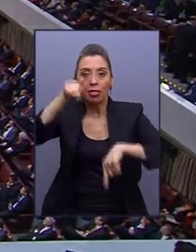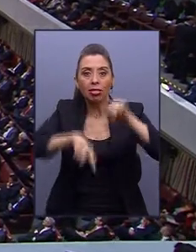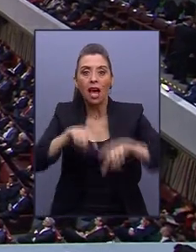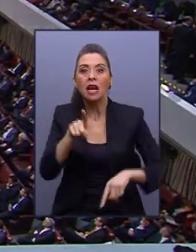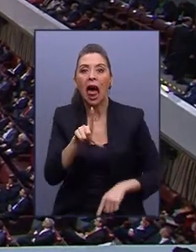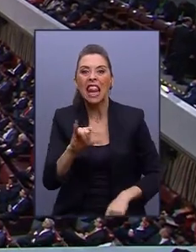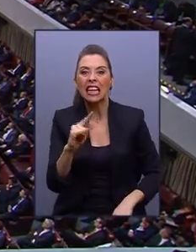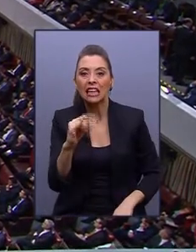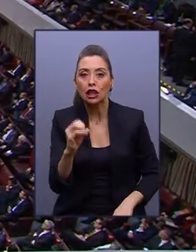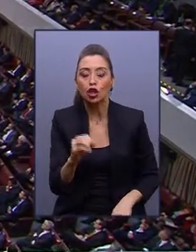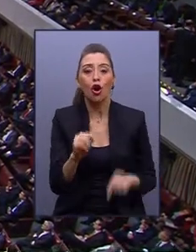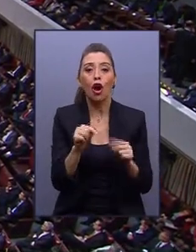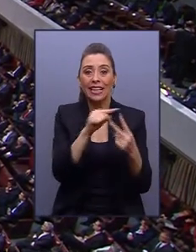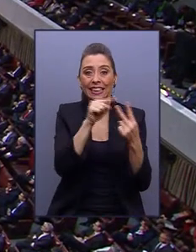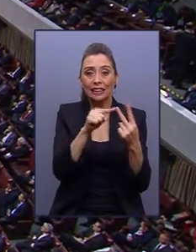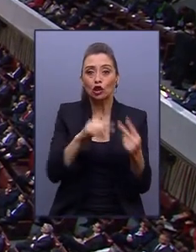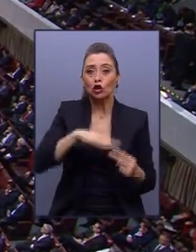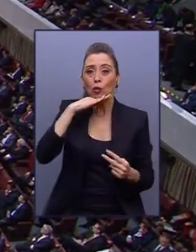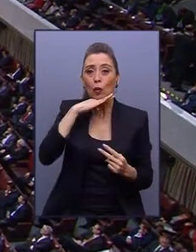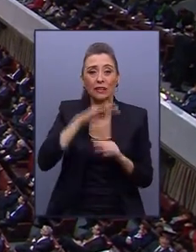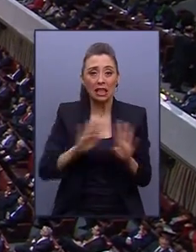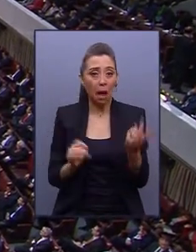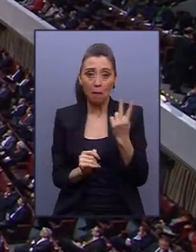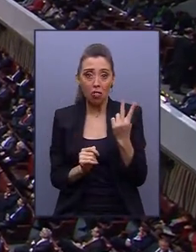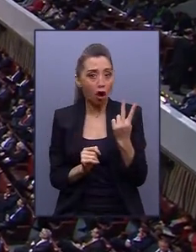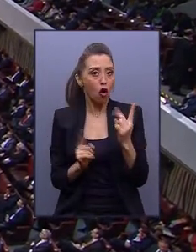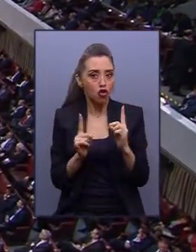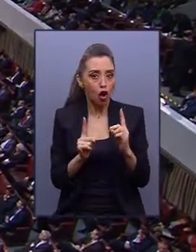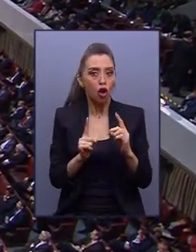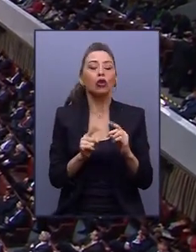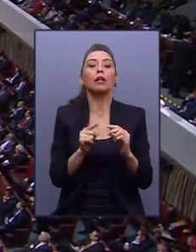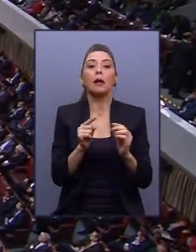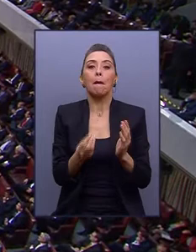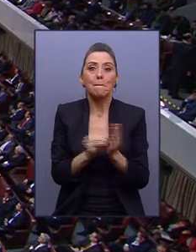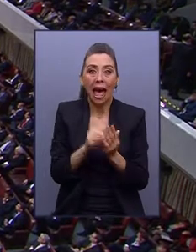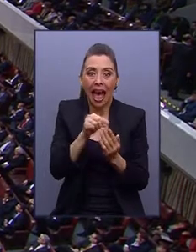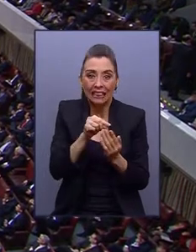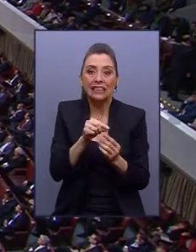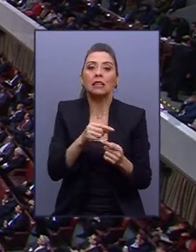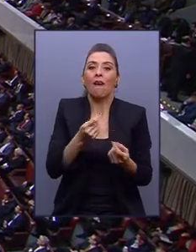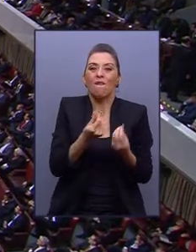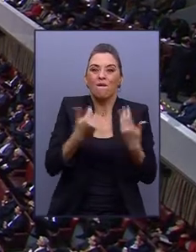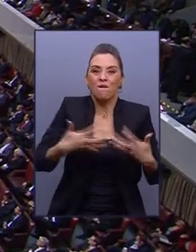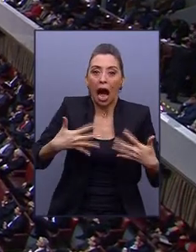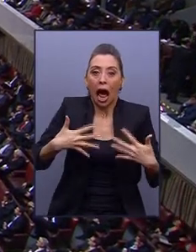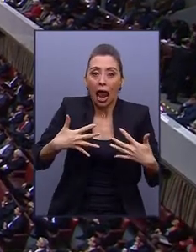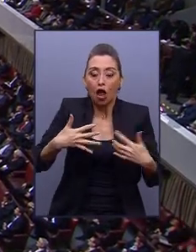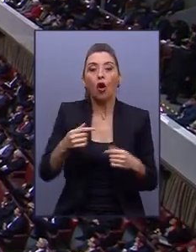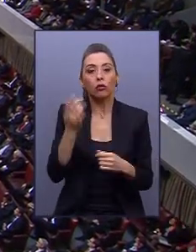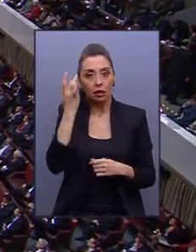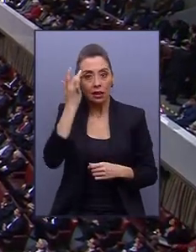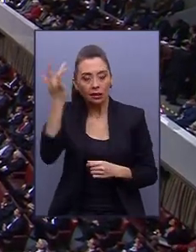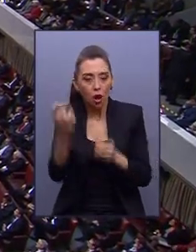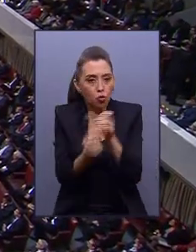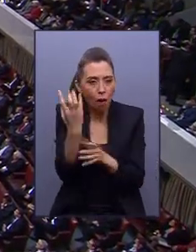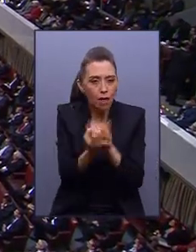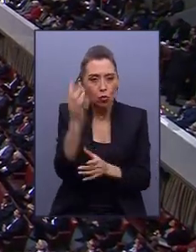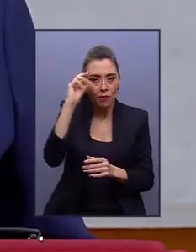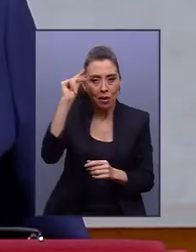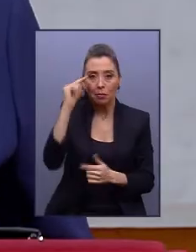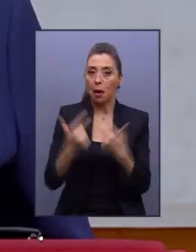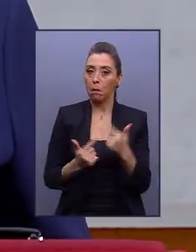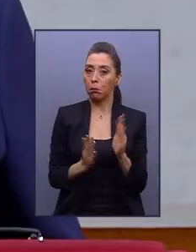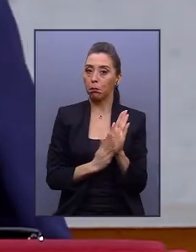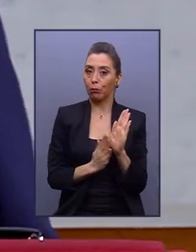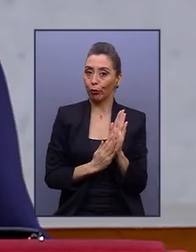recursos naturales no son suficientes por sí solos. Tenemos que extraerles todo su valor con inteligencia e innovación, con